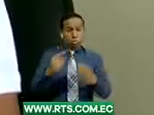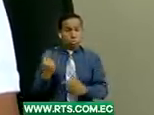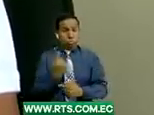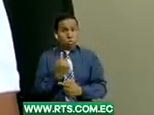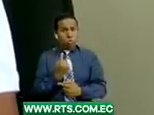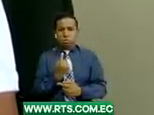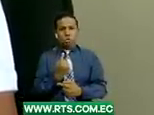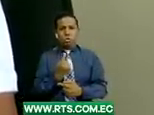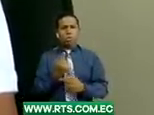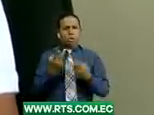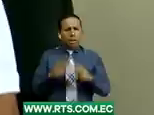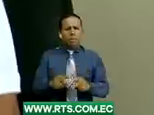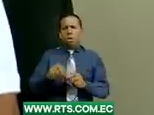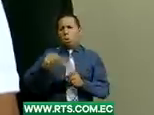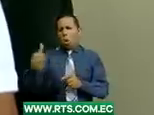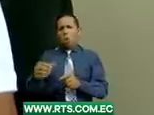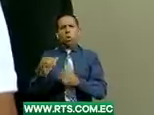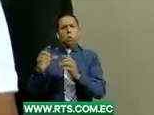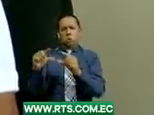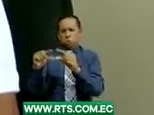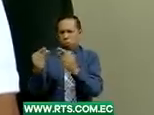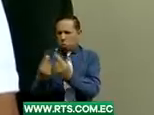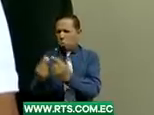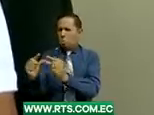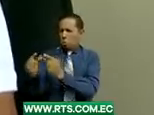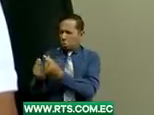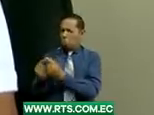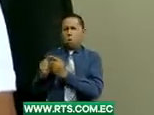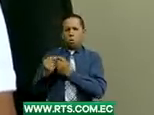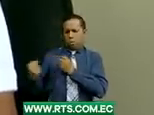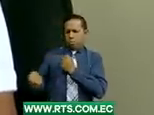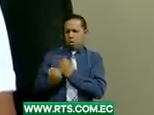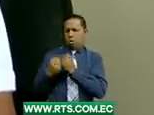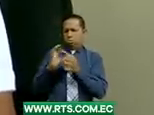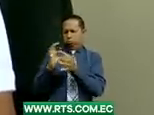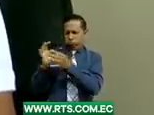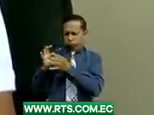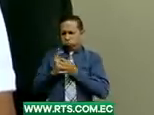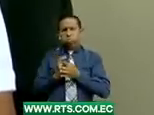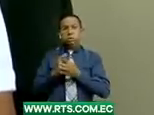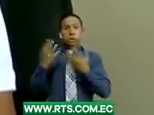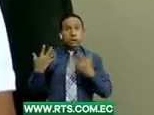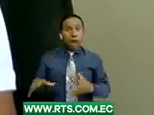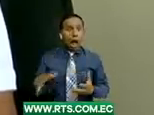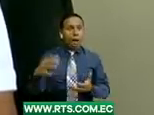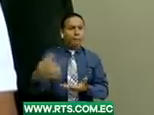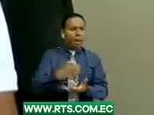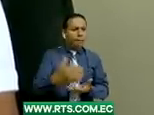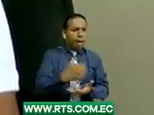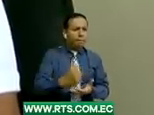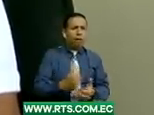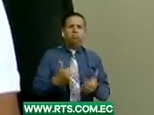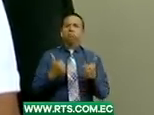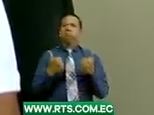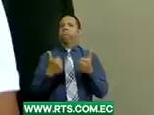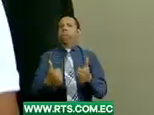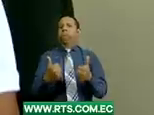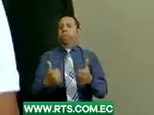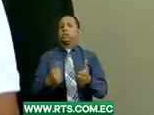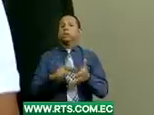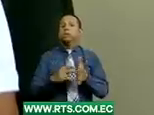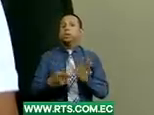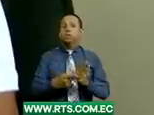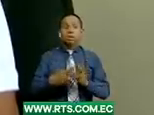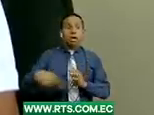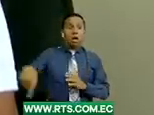del subcomando de guardacostas, de las capitanías de puerto, ha dado resultados positivos en cuanto al, a bajar